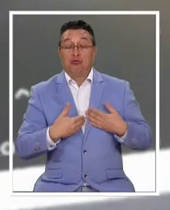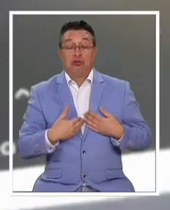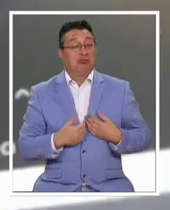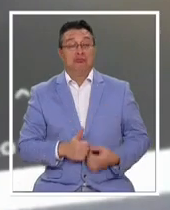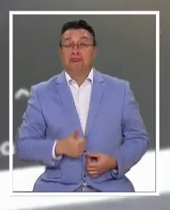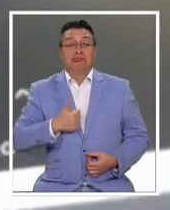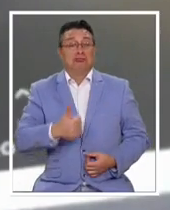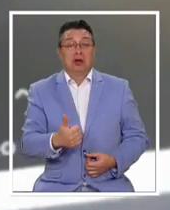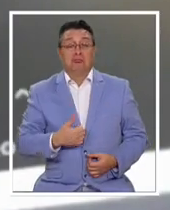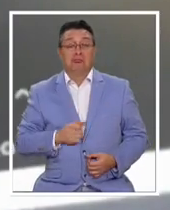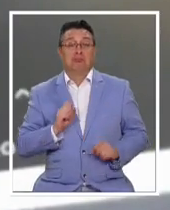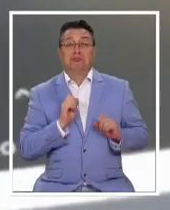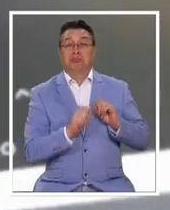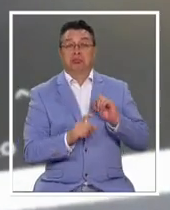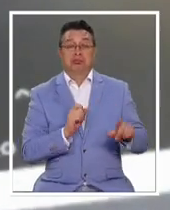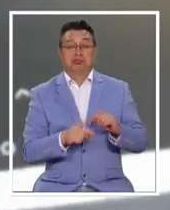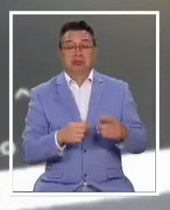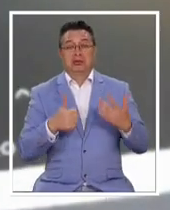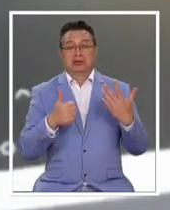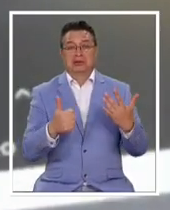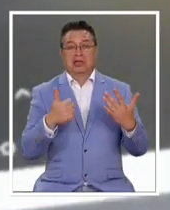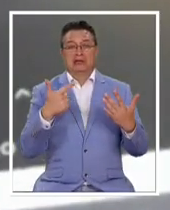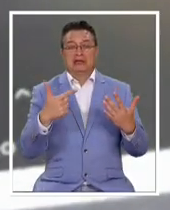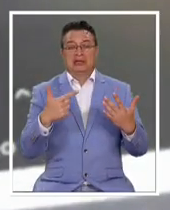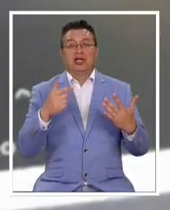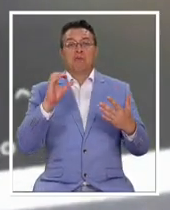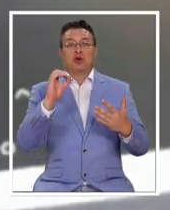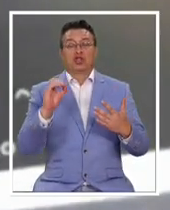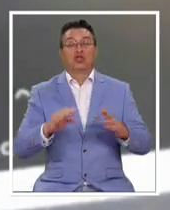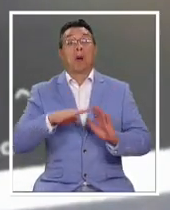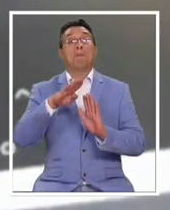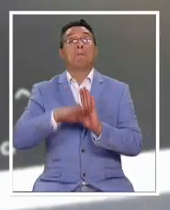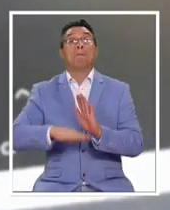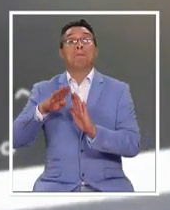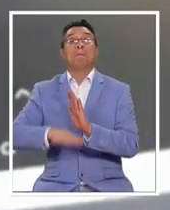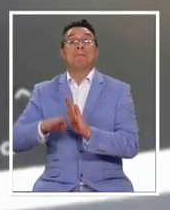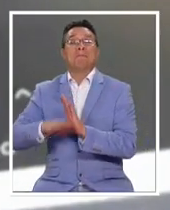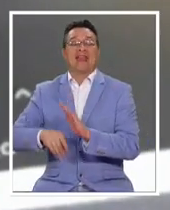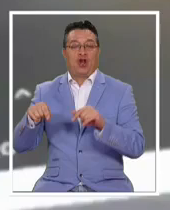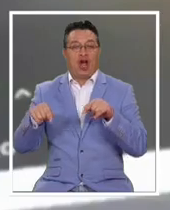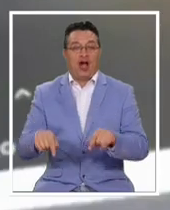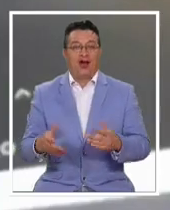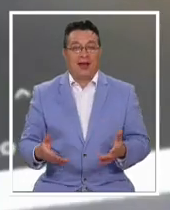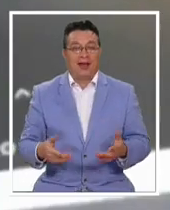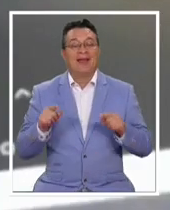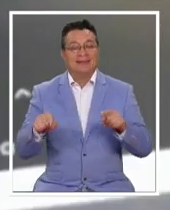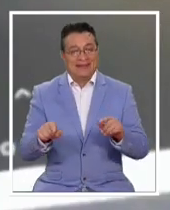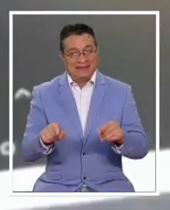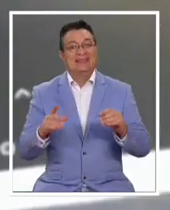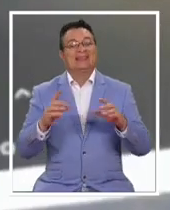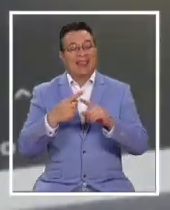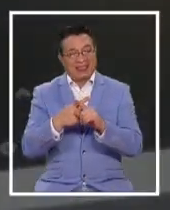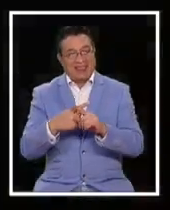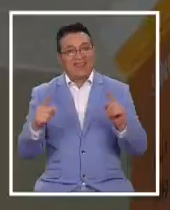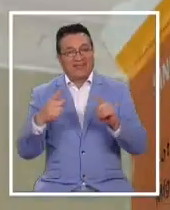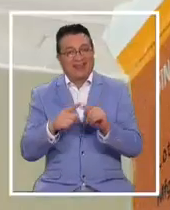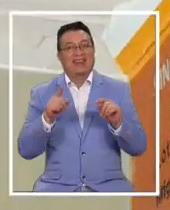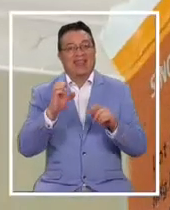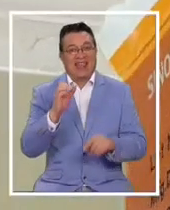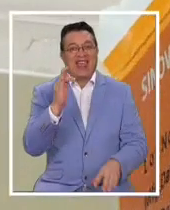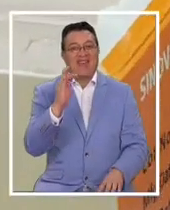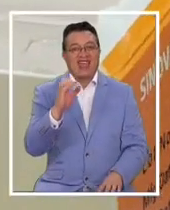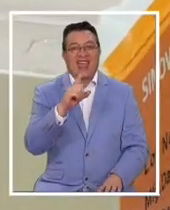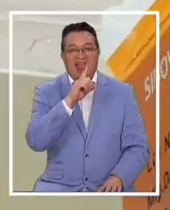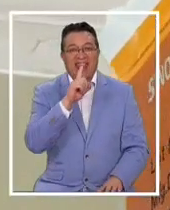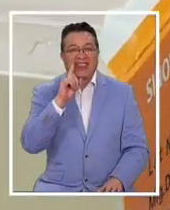tener en el próximo periodo 67% menos de casos que los que íbamos a tener. Esa es la definición de efectividad.